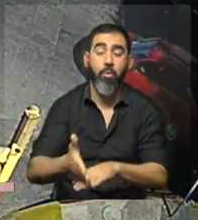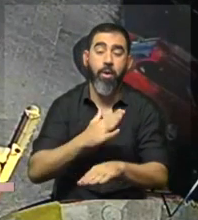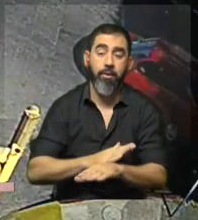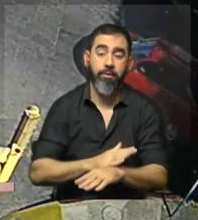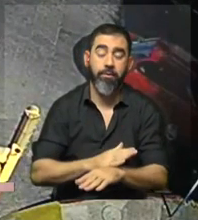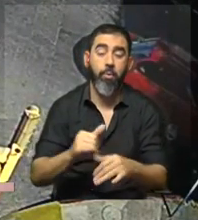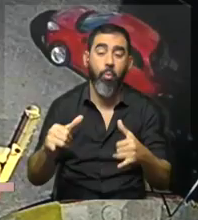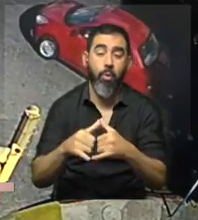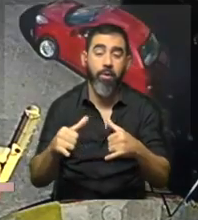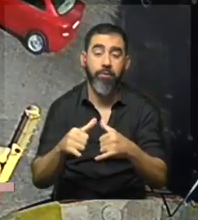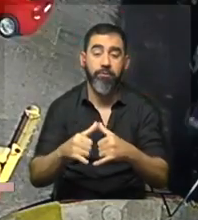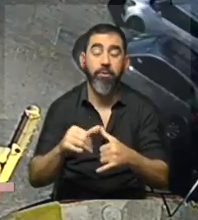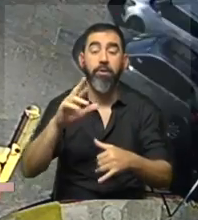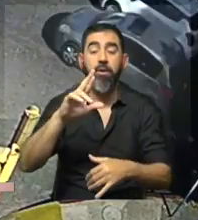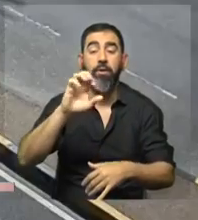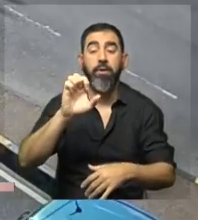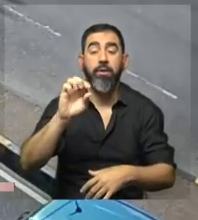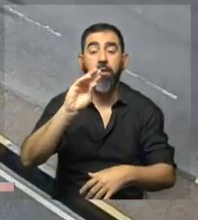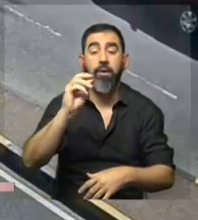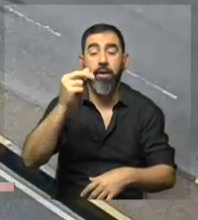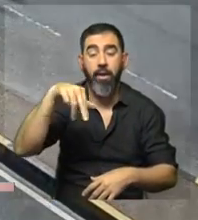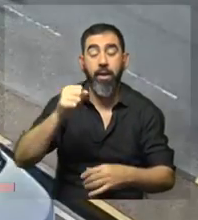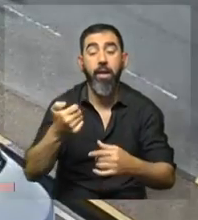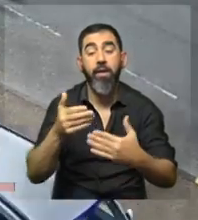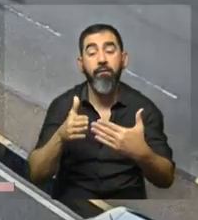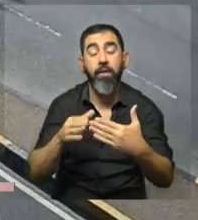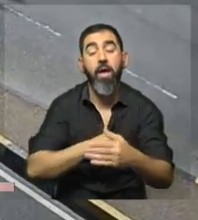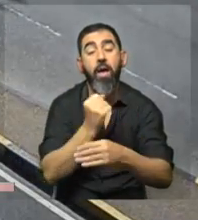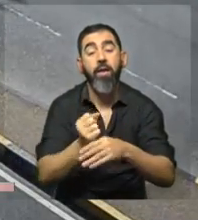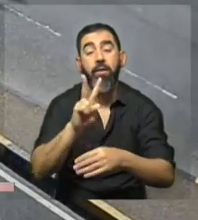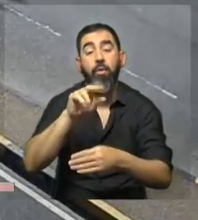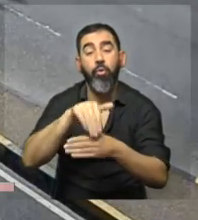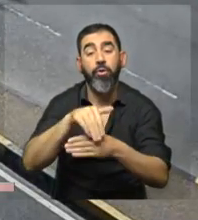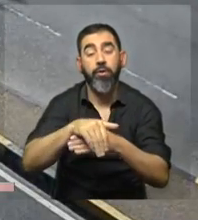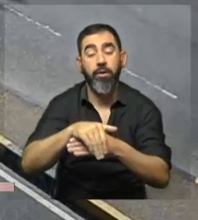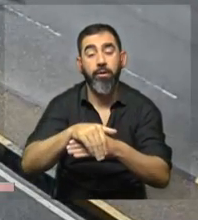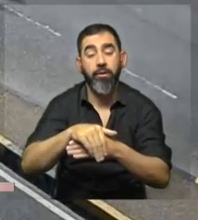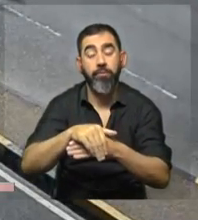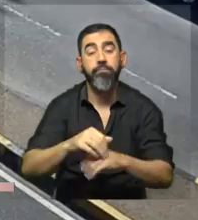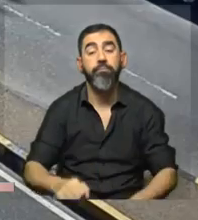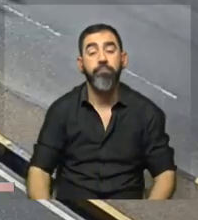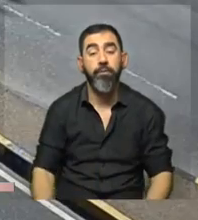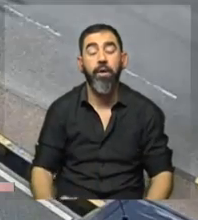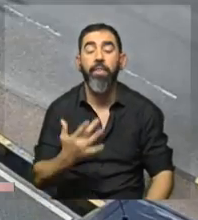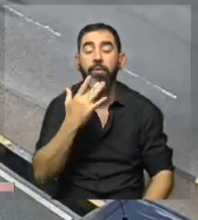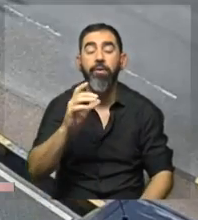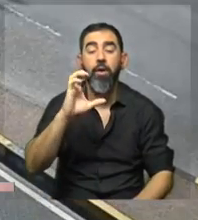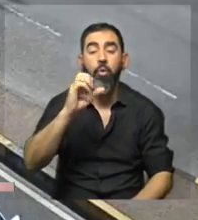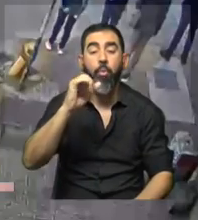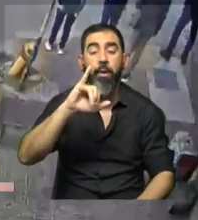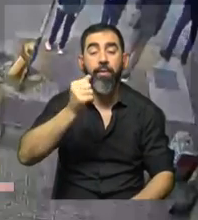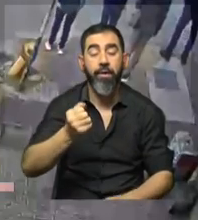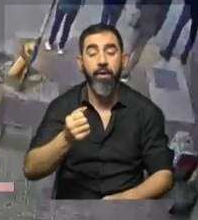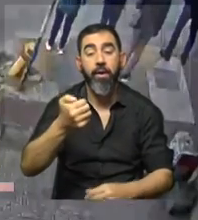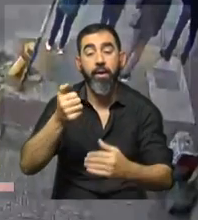favor. Un WhatsApp, por favor. Bueno, Joaquín Requena, entre Palmar y Rivera, hasta las 14 horas por tareas de hormigonado estará cortado. Divina Comedia entre Rivera y Couture,